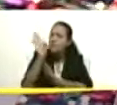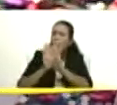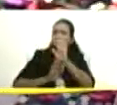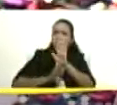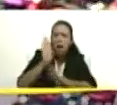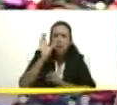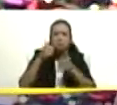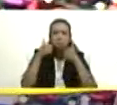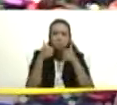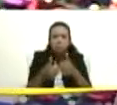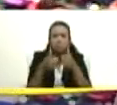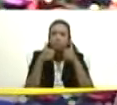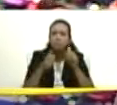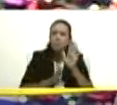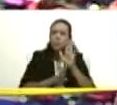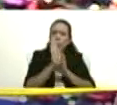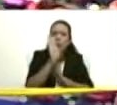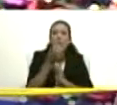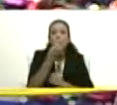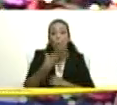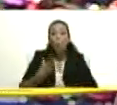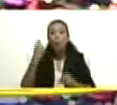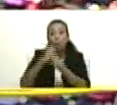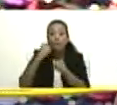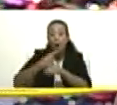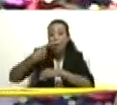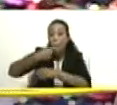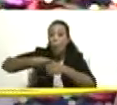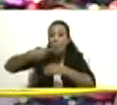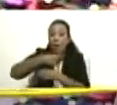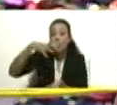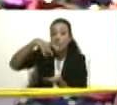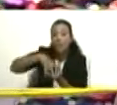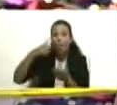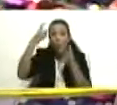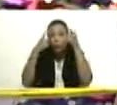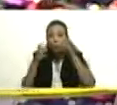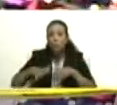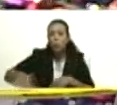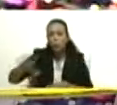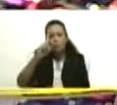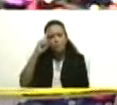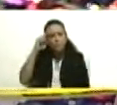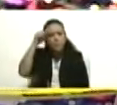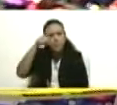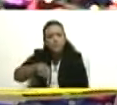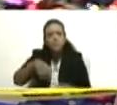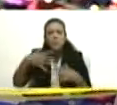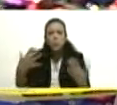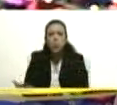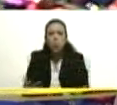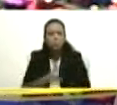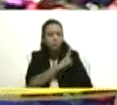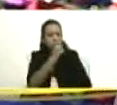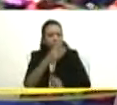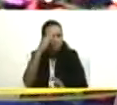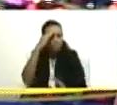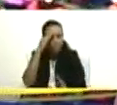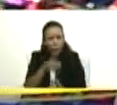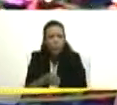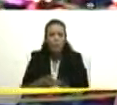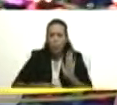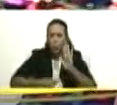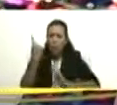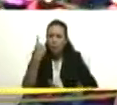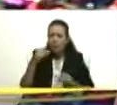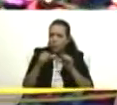avances y avances del buen gobierno, paso a paso, dedicándonos por entero, de